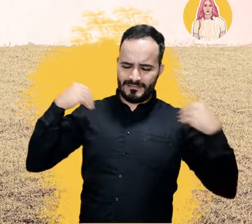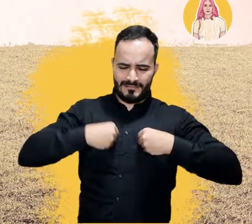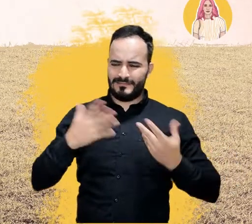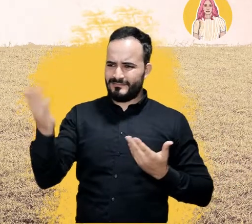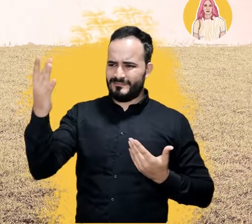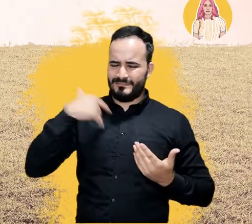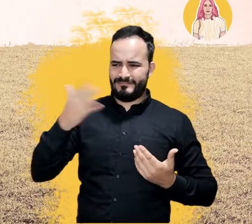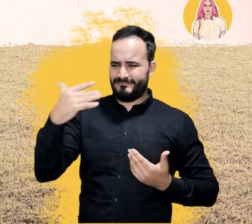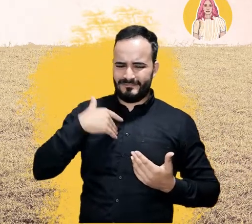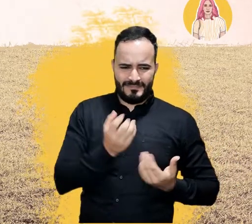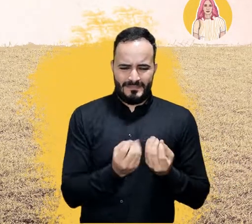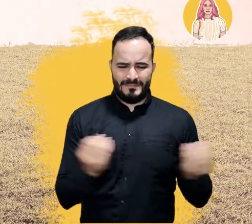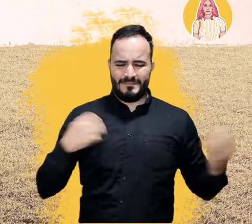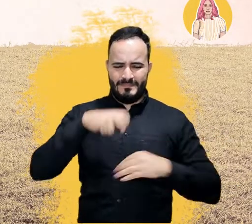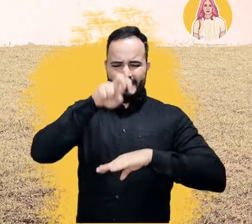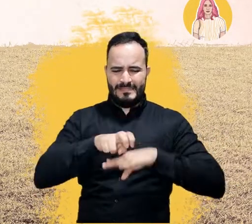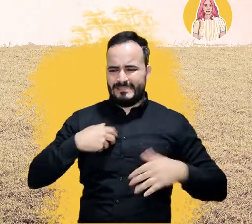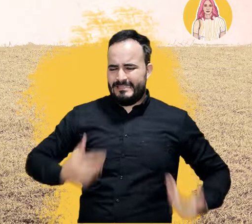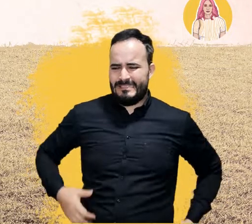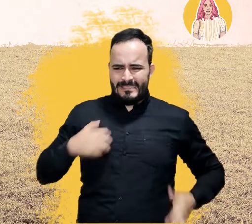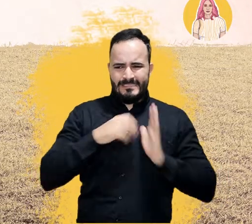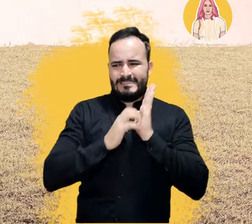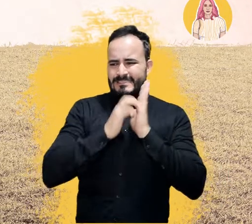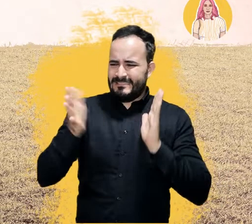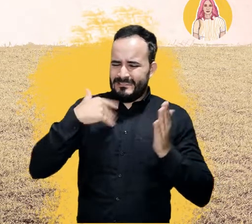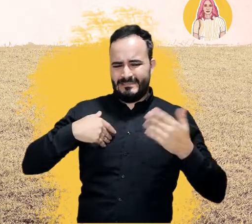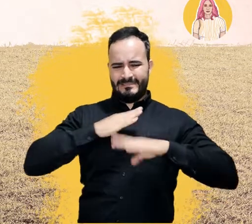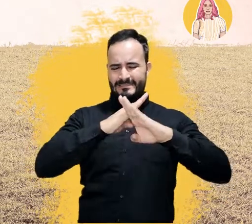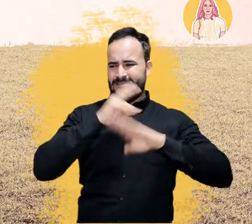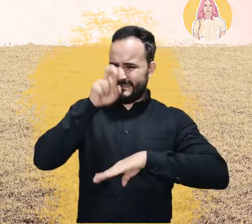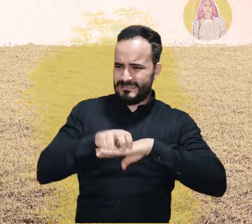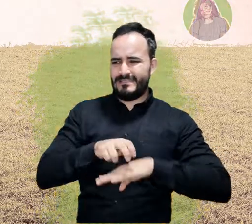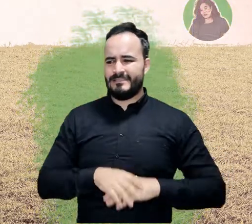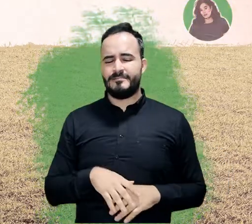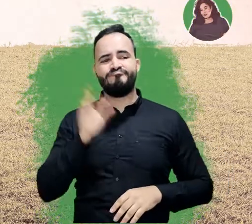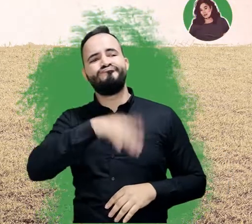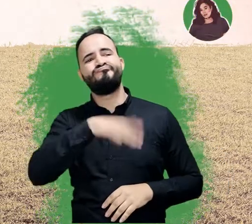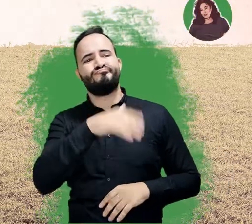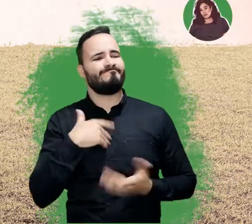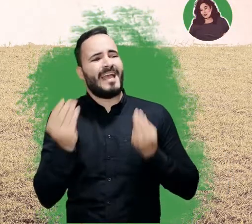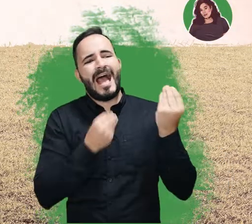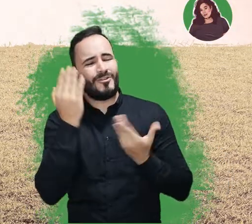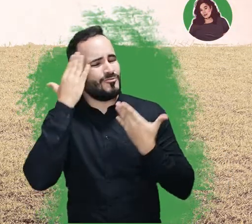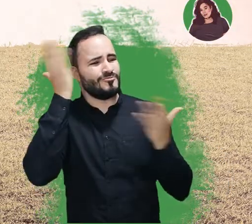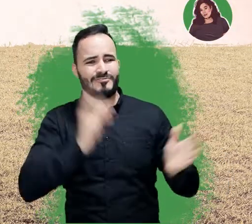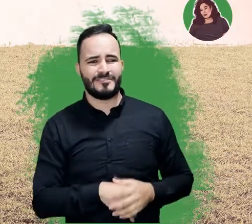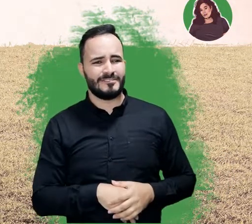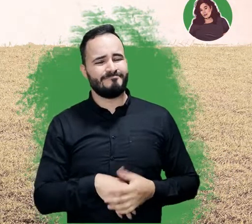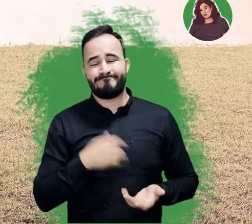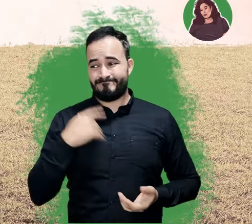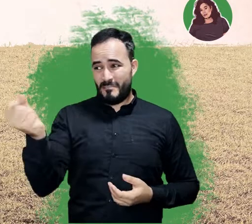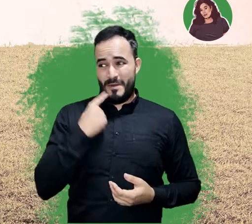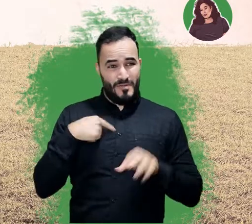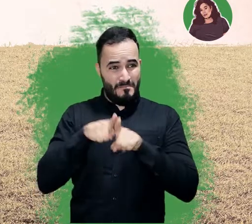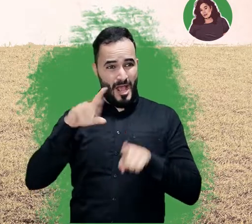Vení, pásame mi saco, yo lo pongo acá que me está picando horrible esta hierba. Parce, no sé qué hacer. Santi, mi hermanito, me